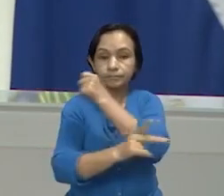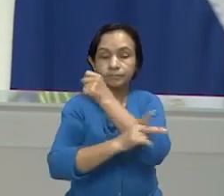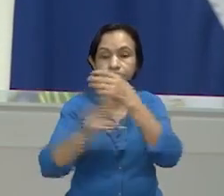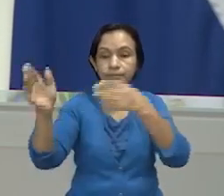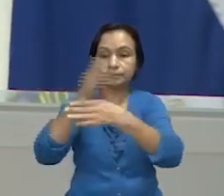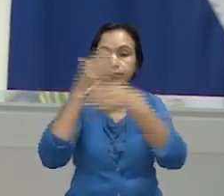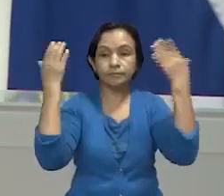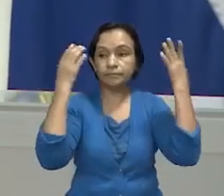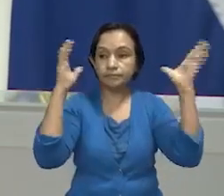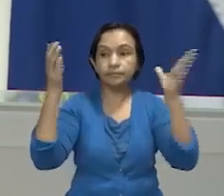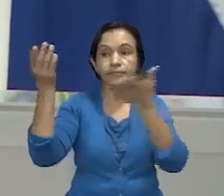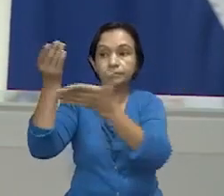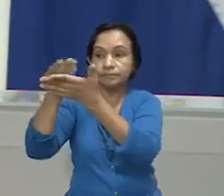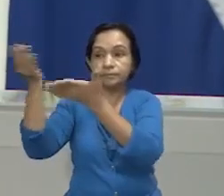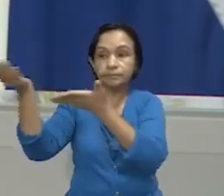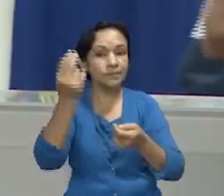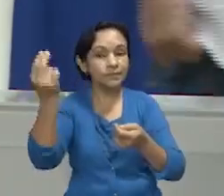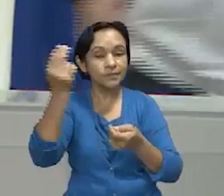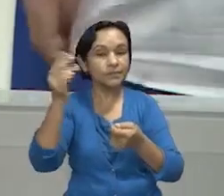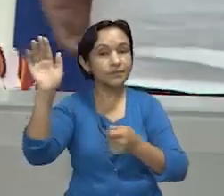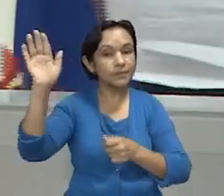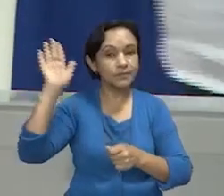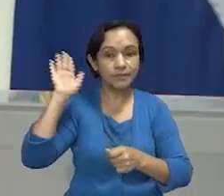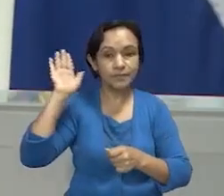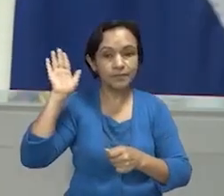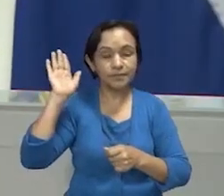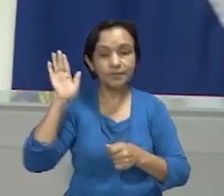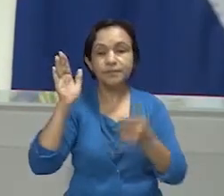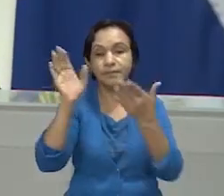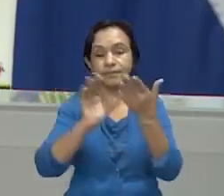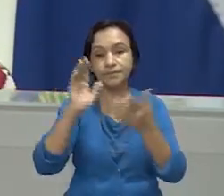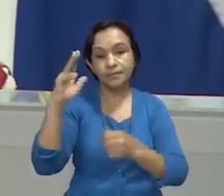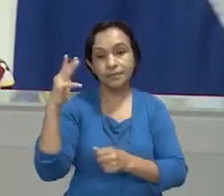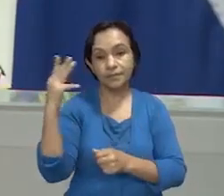mercancías y servicios originarios de las partes. Noticias 12, Darlene Tellez.